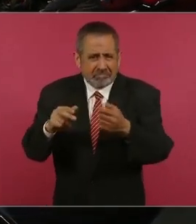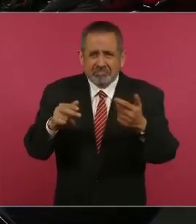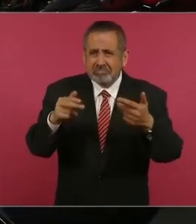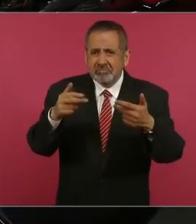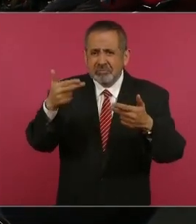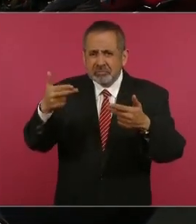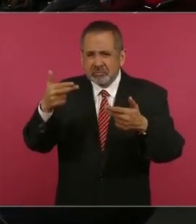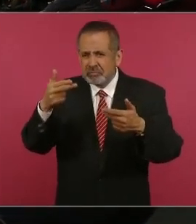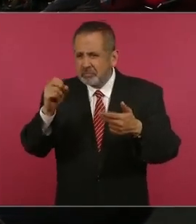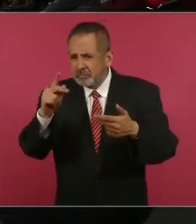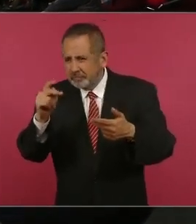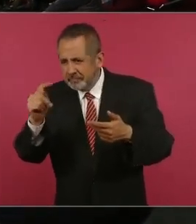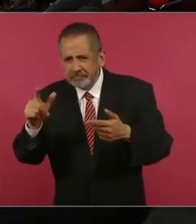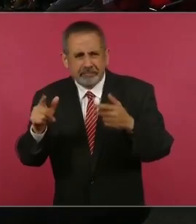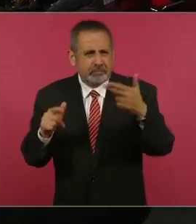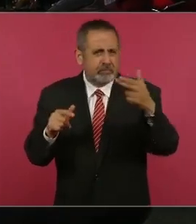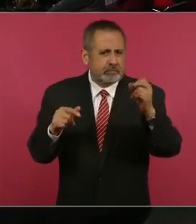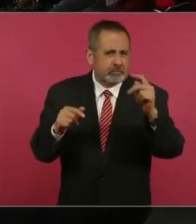Pero